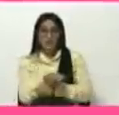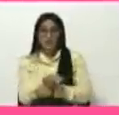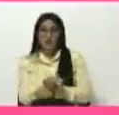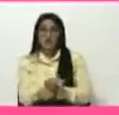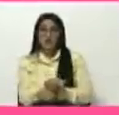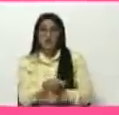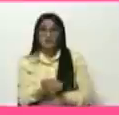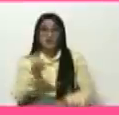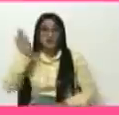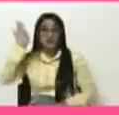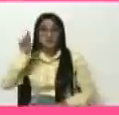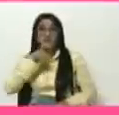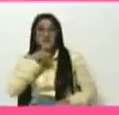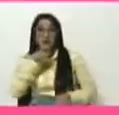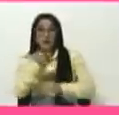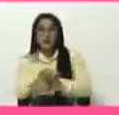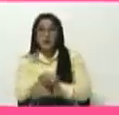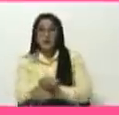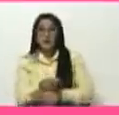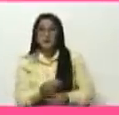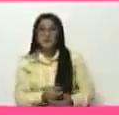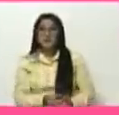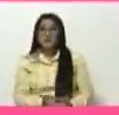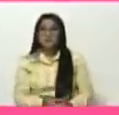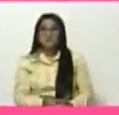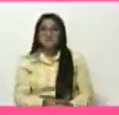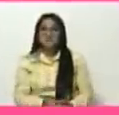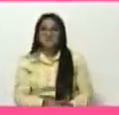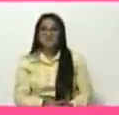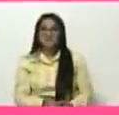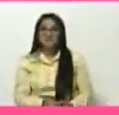Levanten la mano los que están obligados, bájenla, no hay nadie.